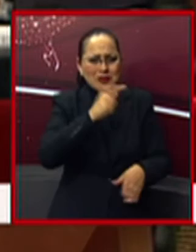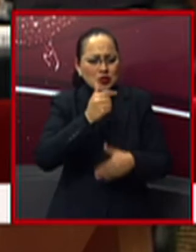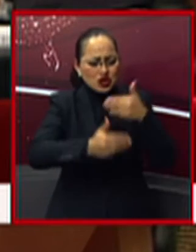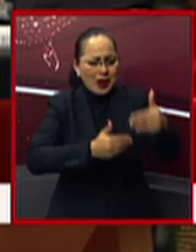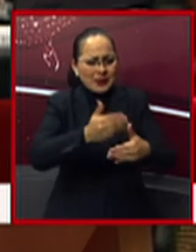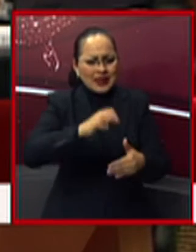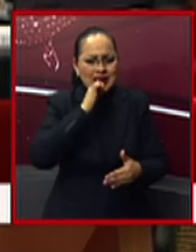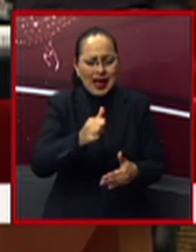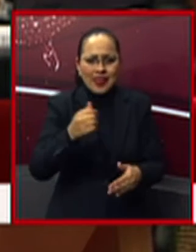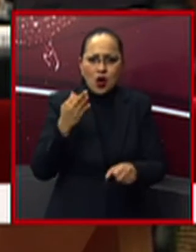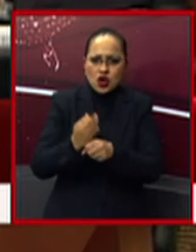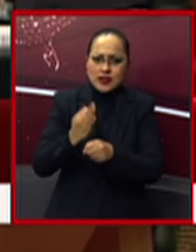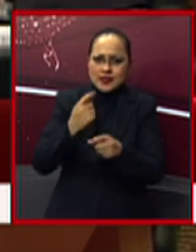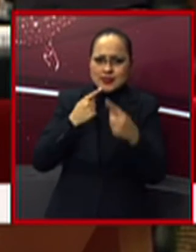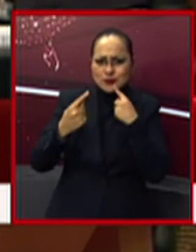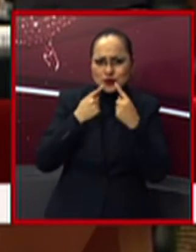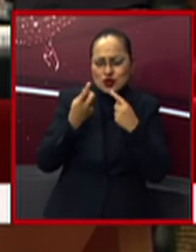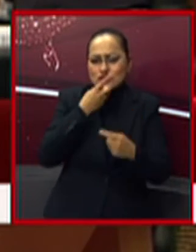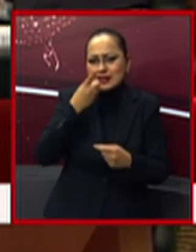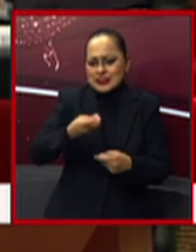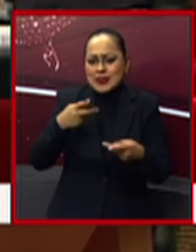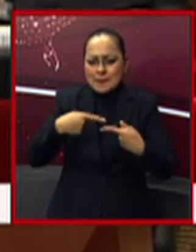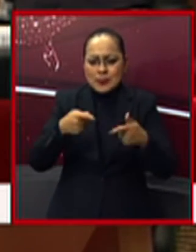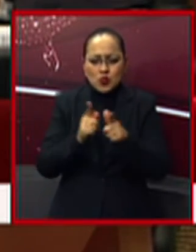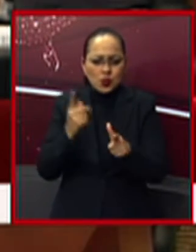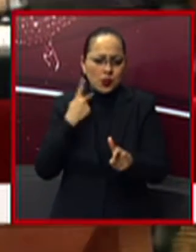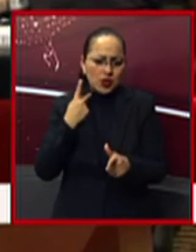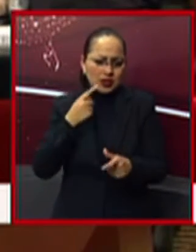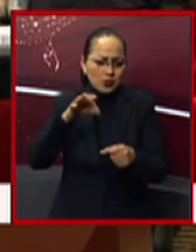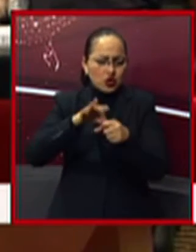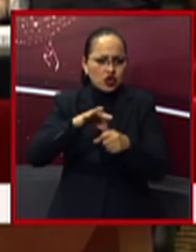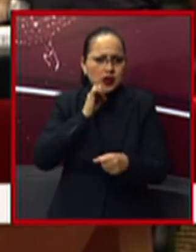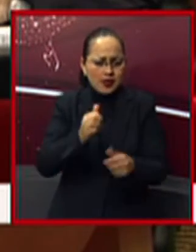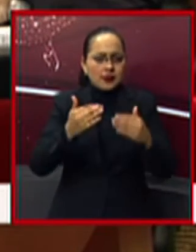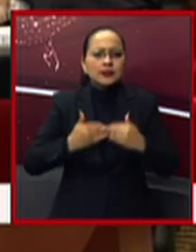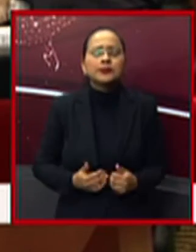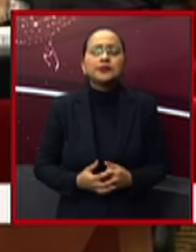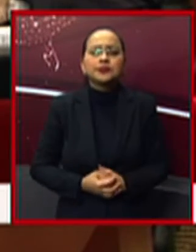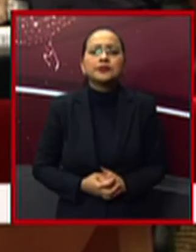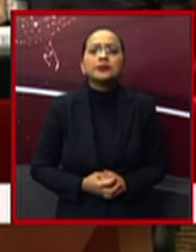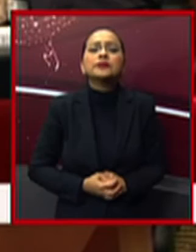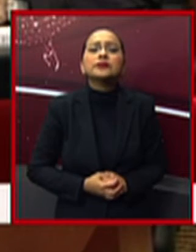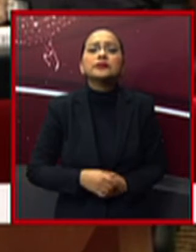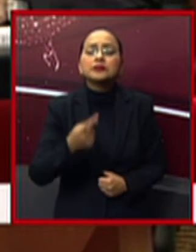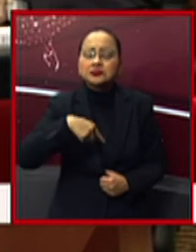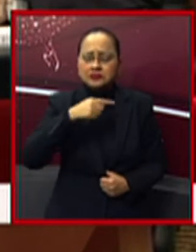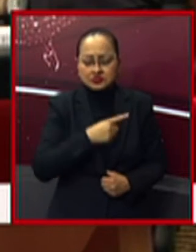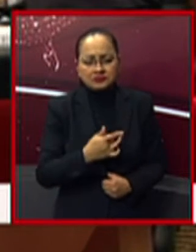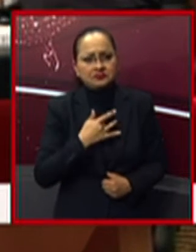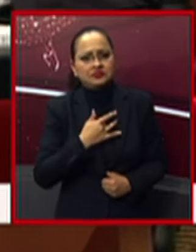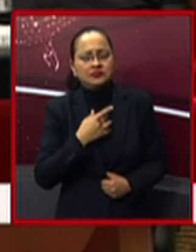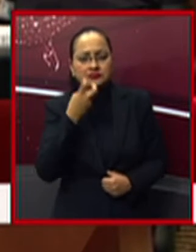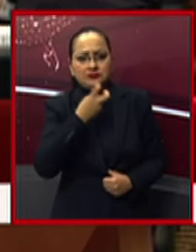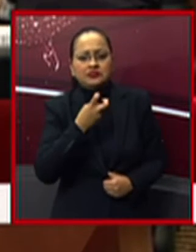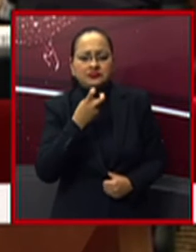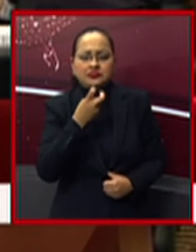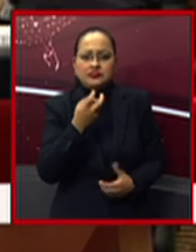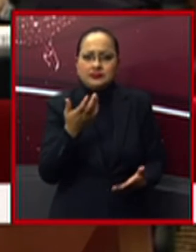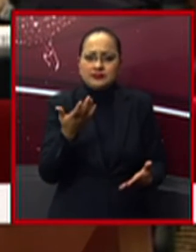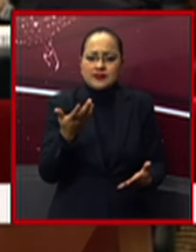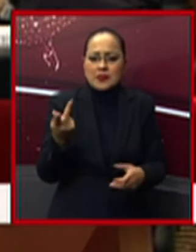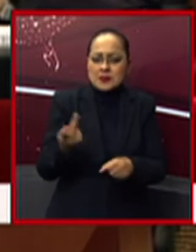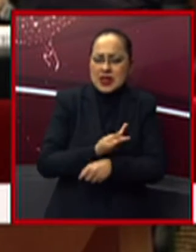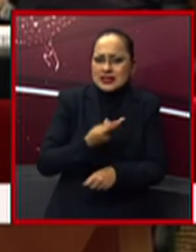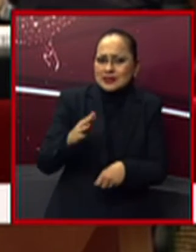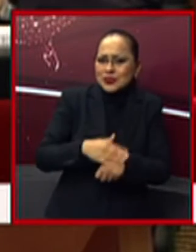voto en contra por parte de su bancada. No consideramos que estas modificaciones hayan